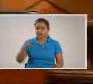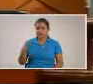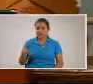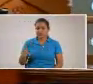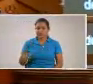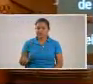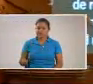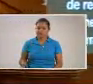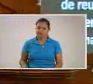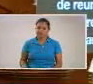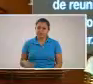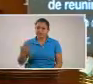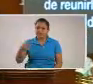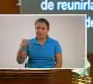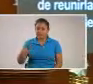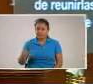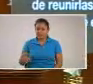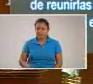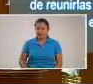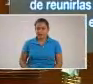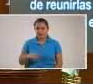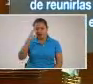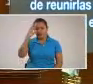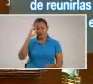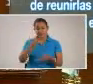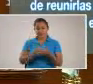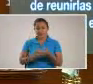Es decir, estas dos